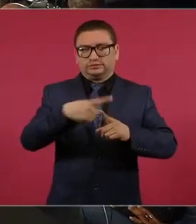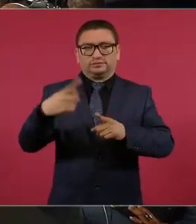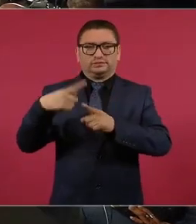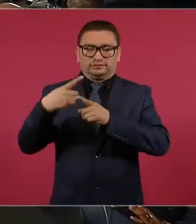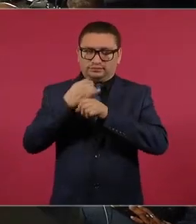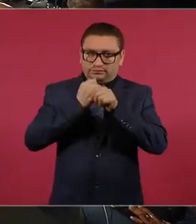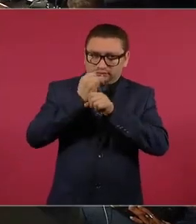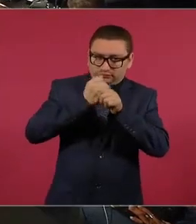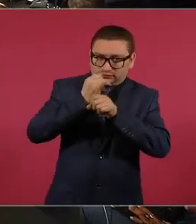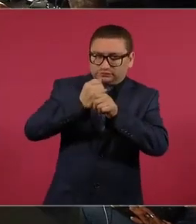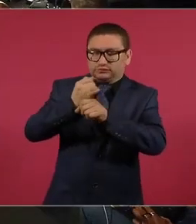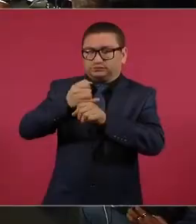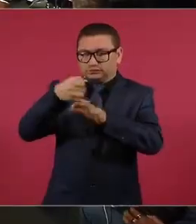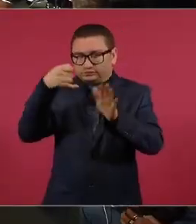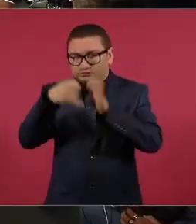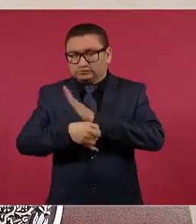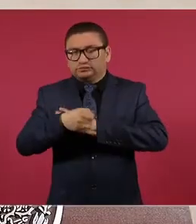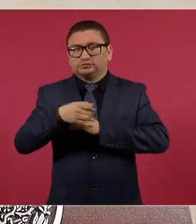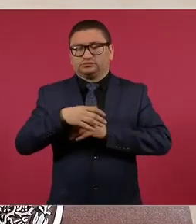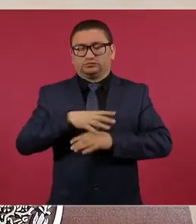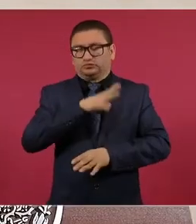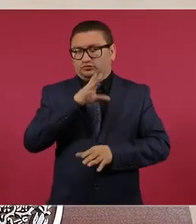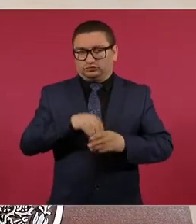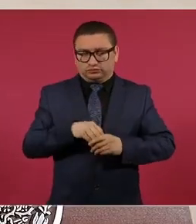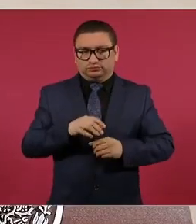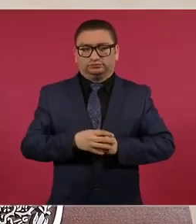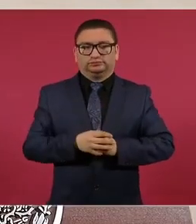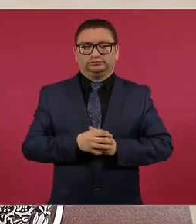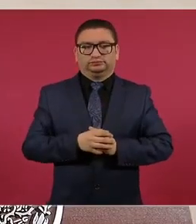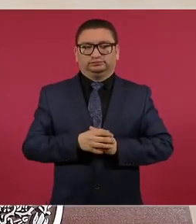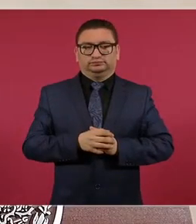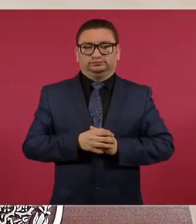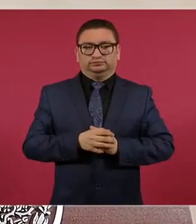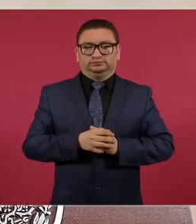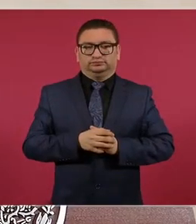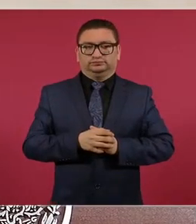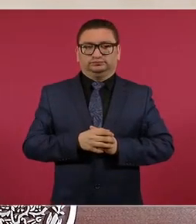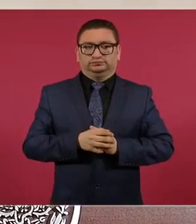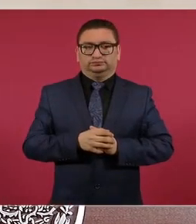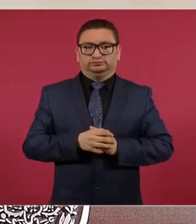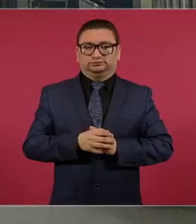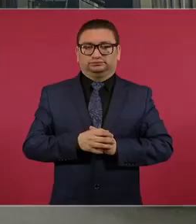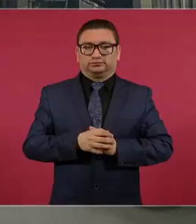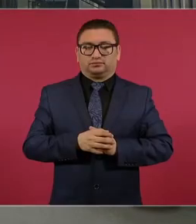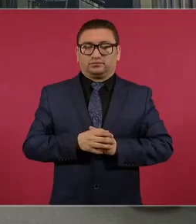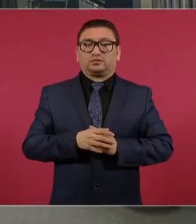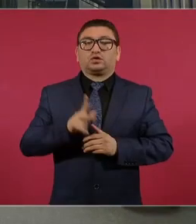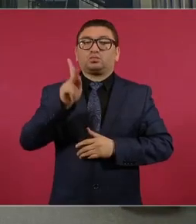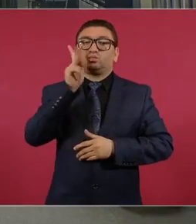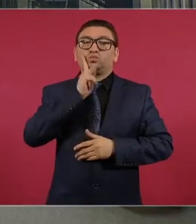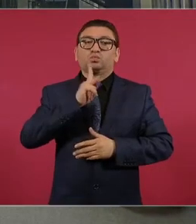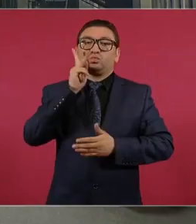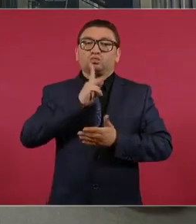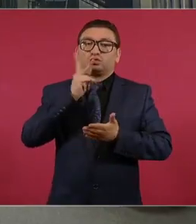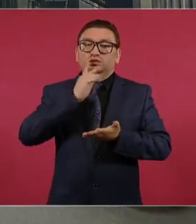indague que se investigue que se puedan reunir